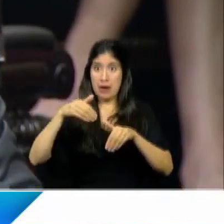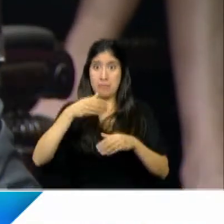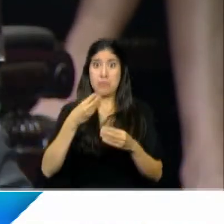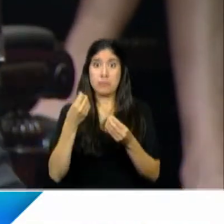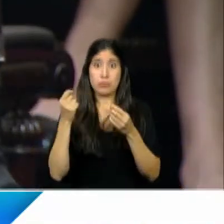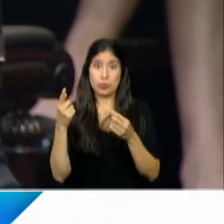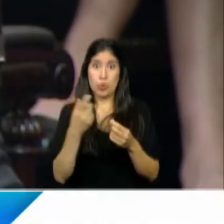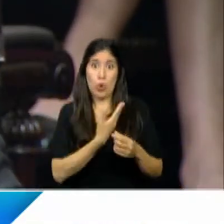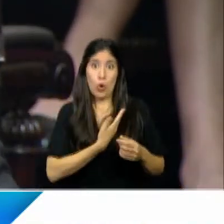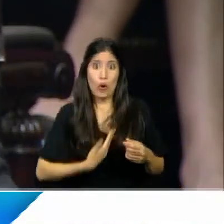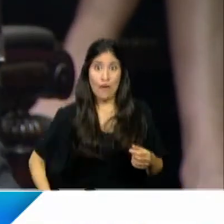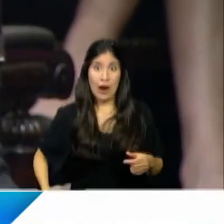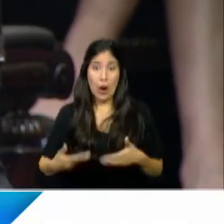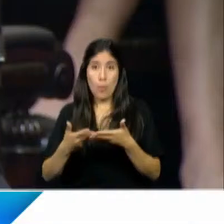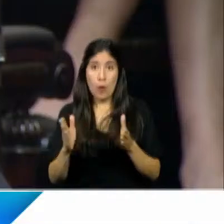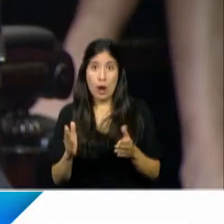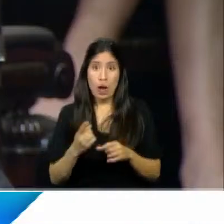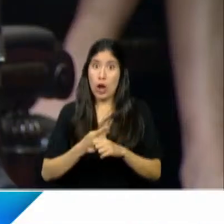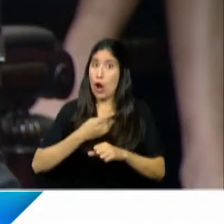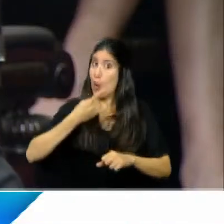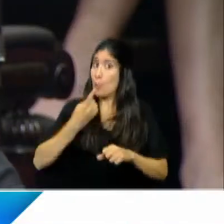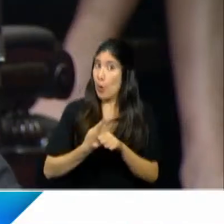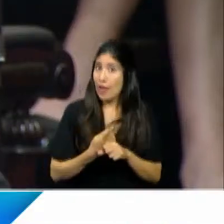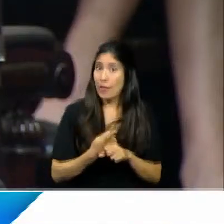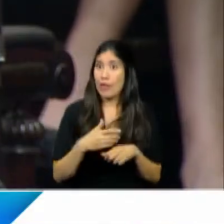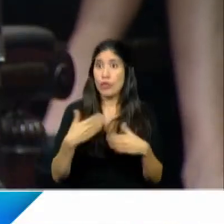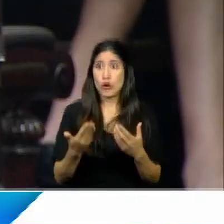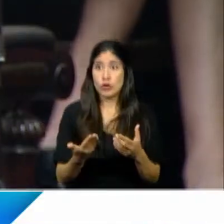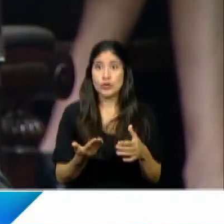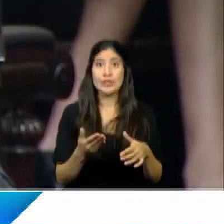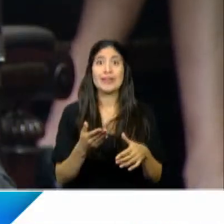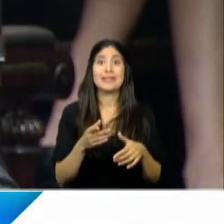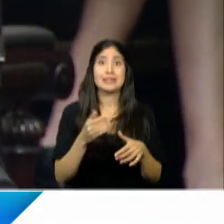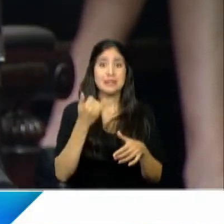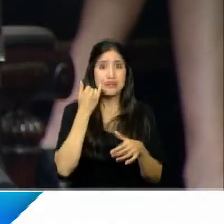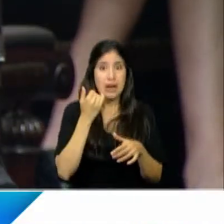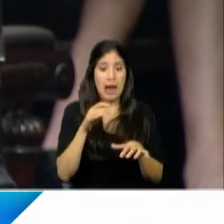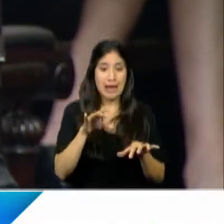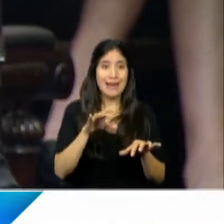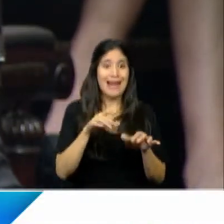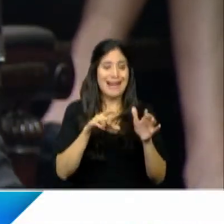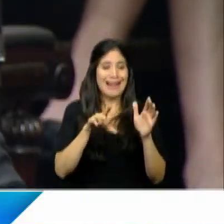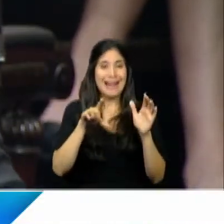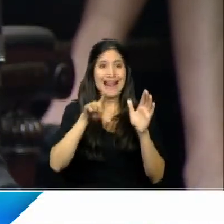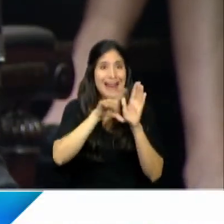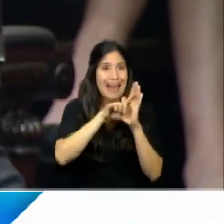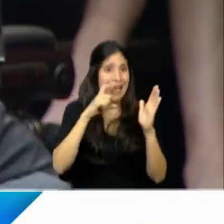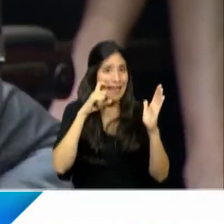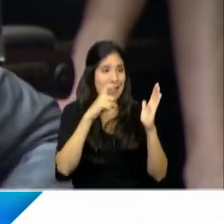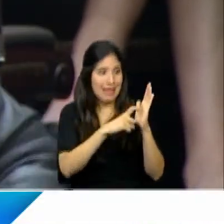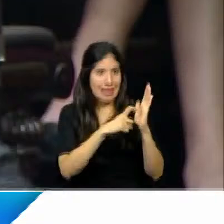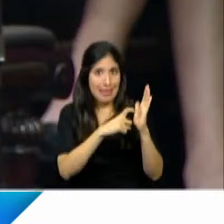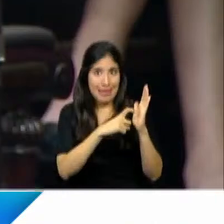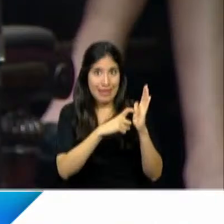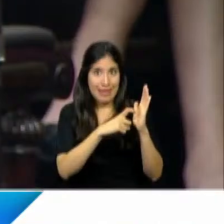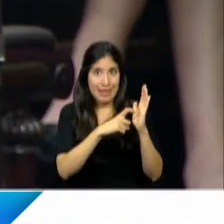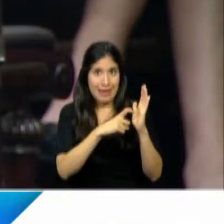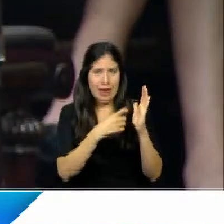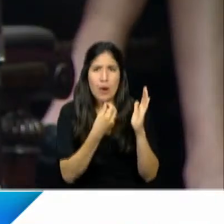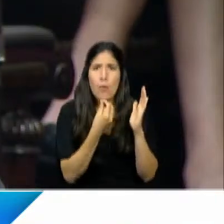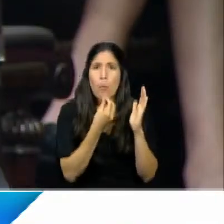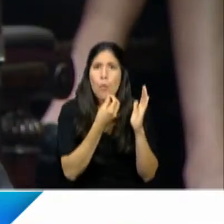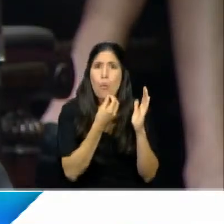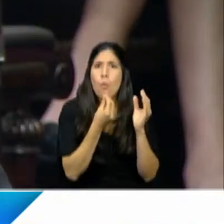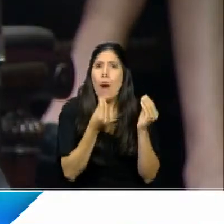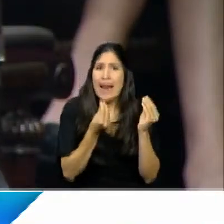cargos o empleos públicos. Básicamente, señor presidente, se han seleccionado los delitos a que hace referencia el artículo 36 de la